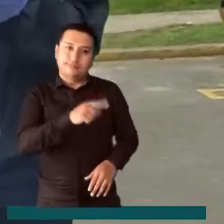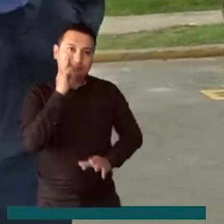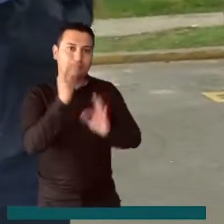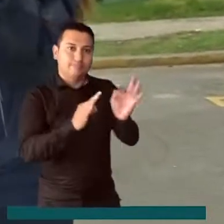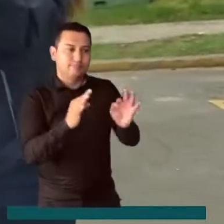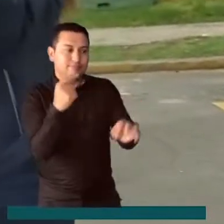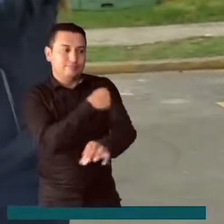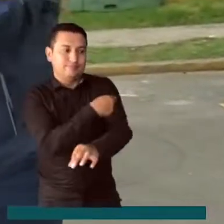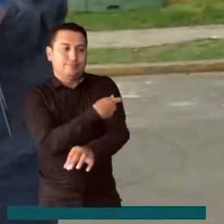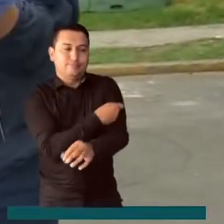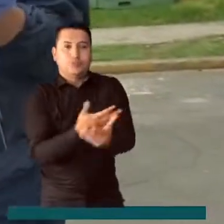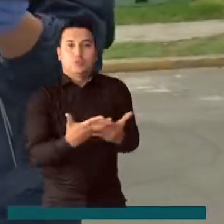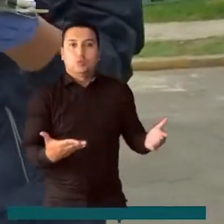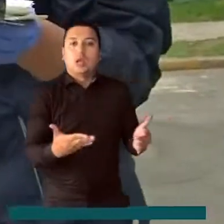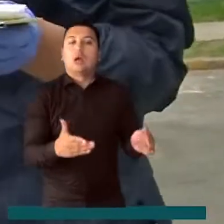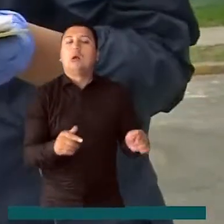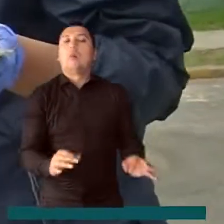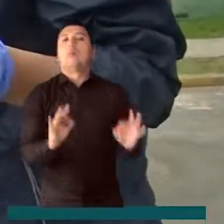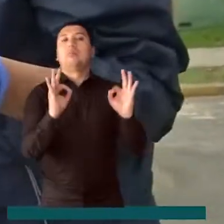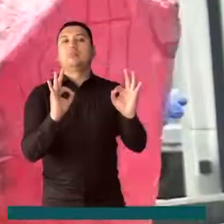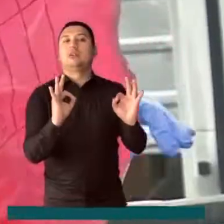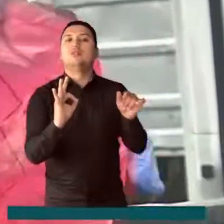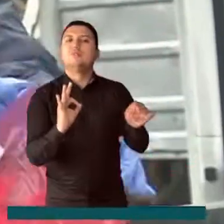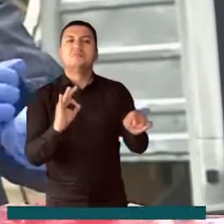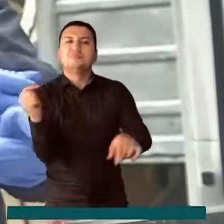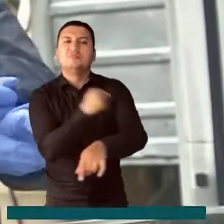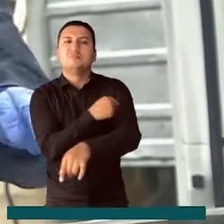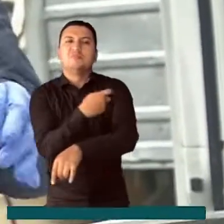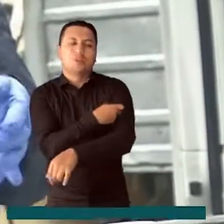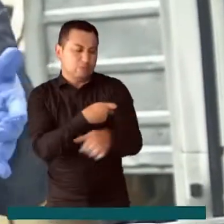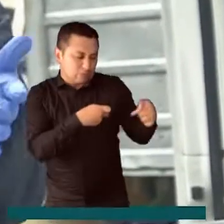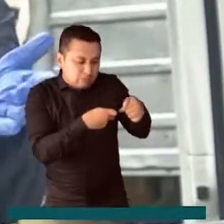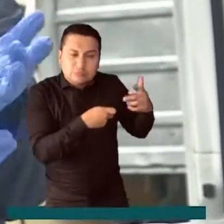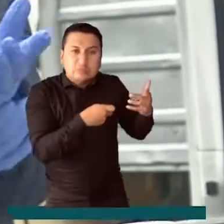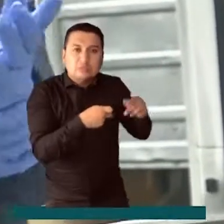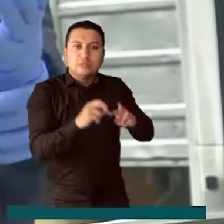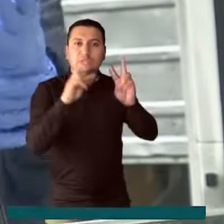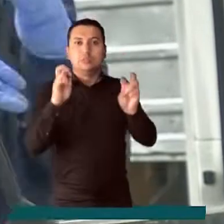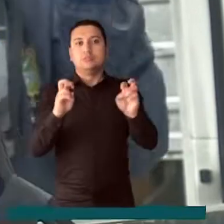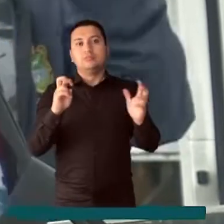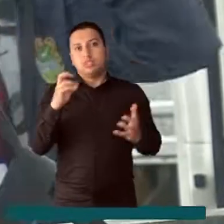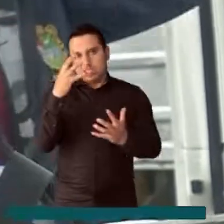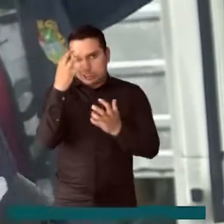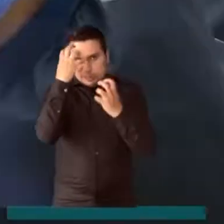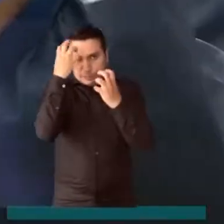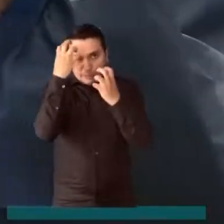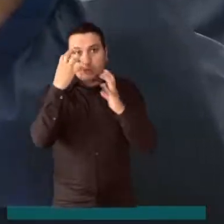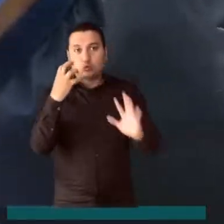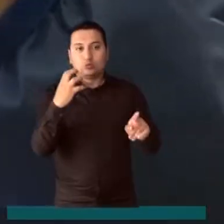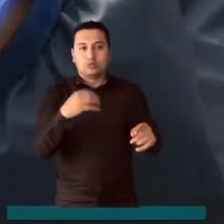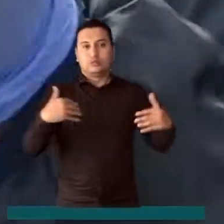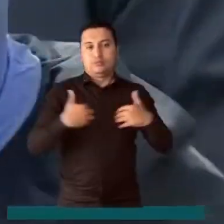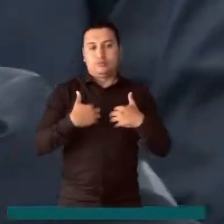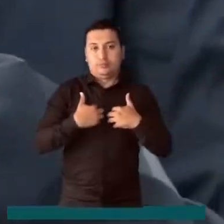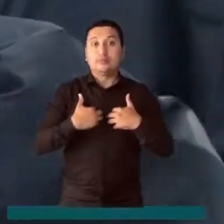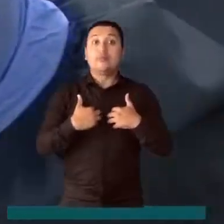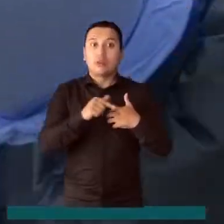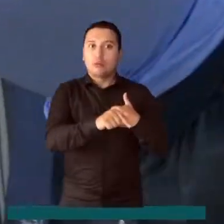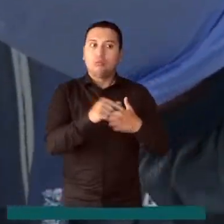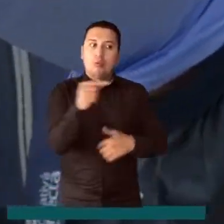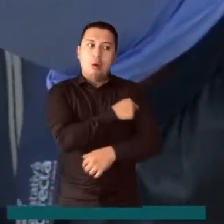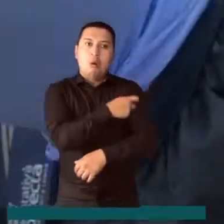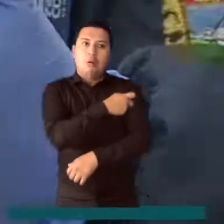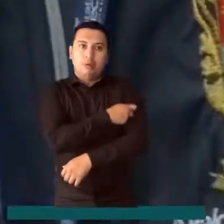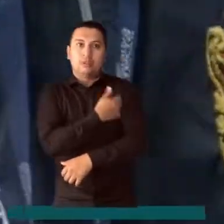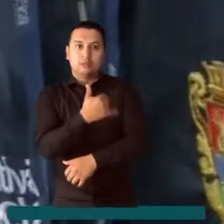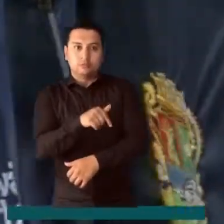En Facatativá se adelantan jornadas de vacunación contra la rabia para perros y gatos, acción realizada por el grupo de veterinaria que visitó el barrio